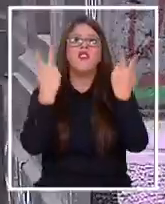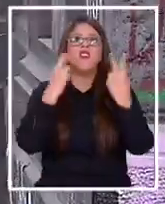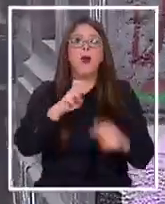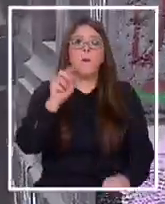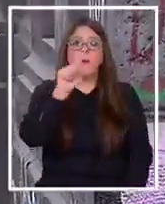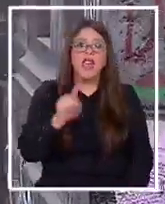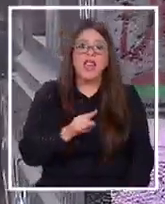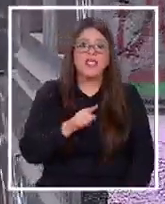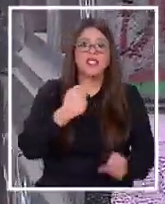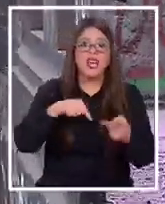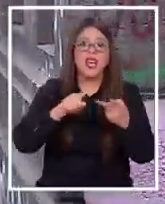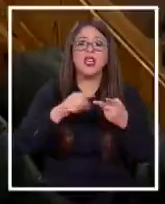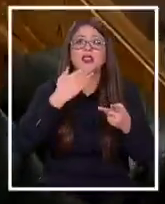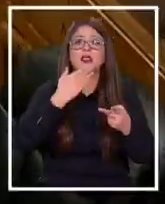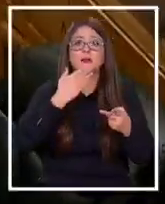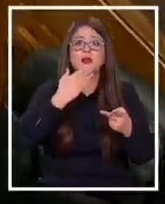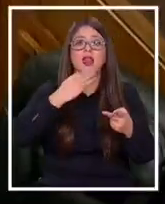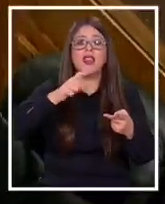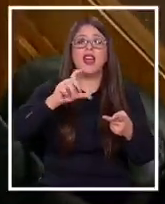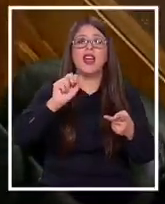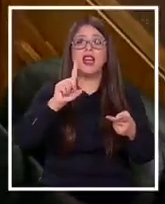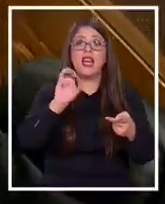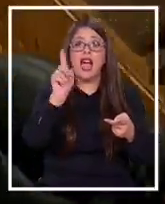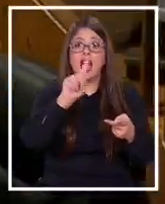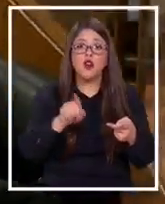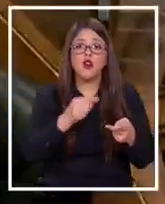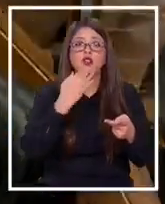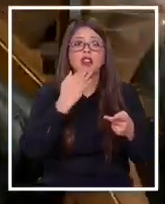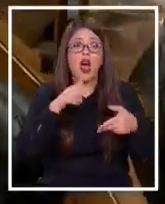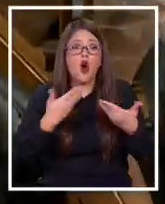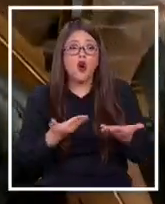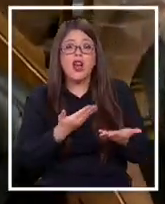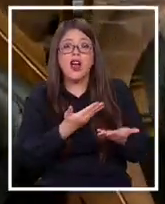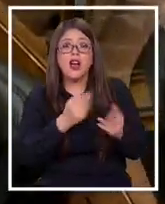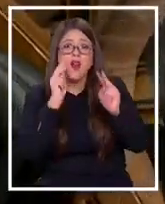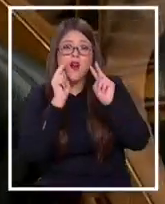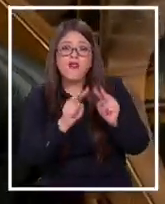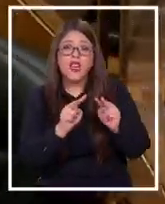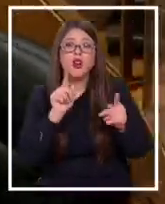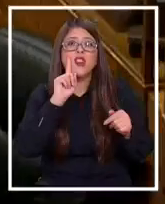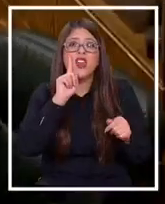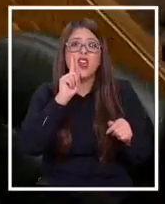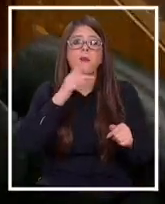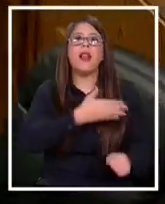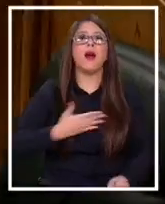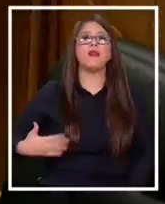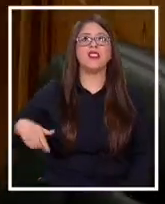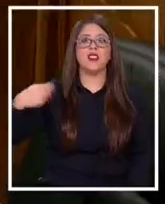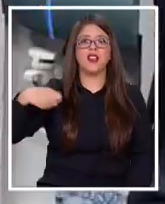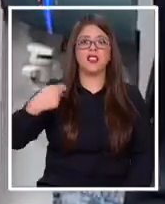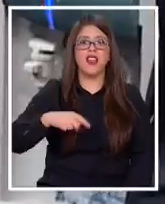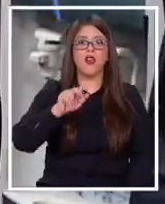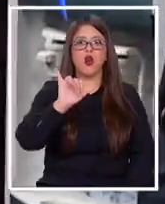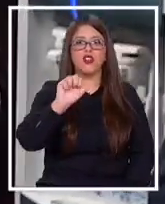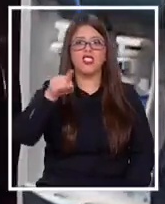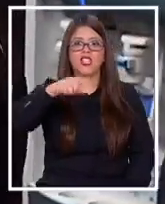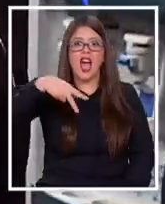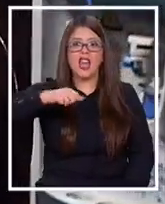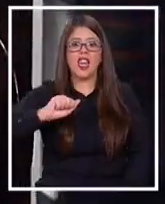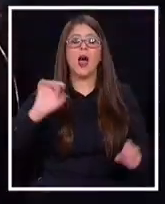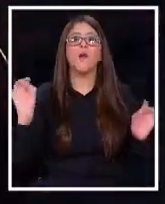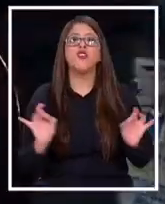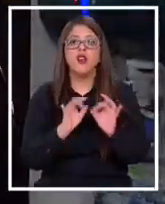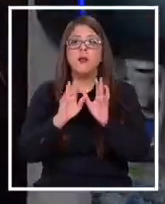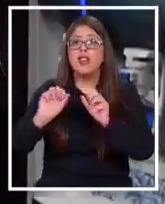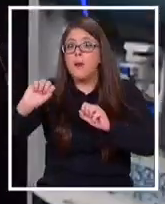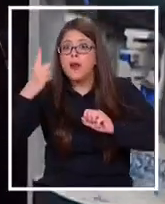PS, del radical Carlos Maldonado. Y la DC espera ahora por la presidenta del Senado, Yasna Proboste. ¿Podría surgir una primaria convencional